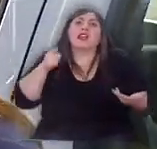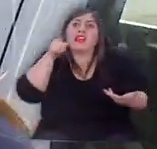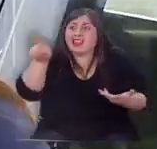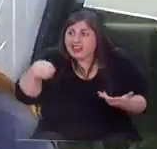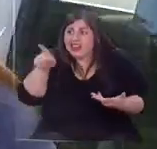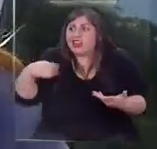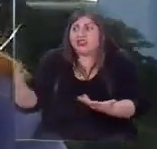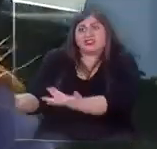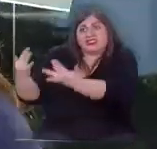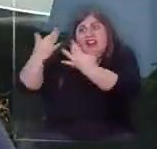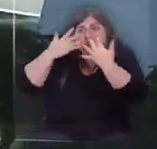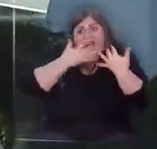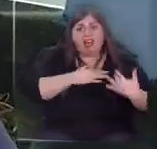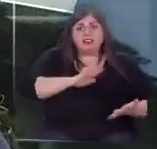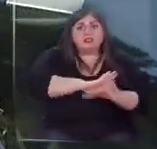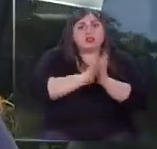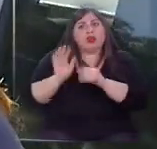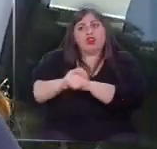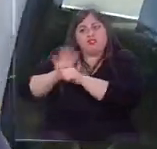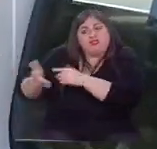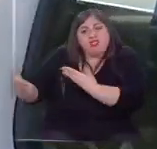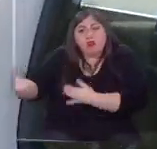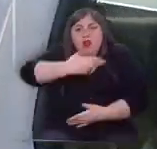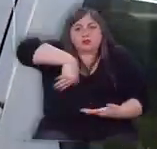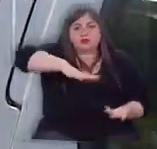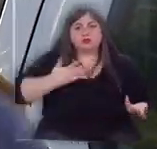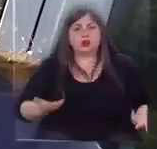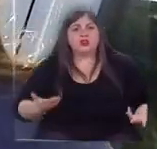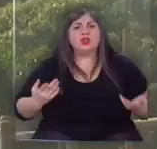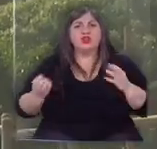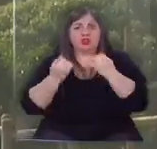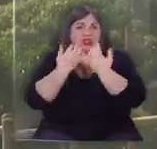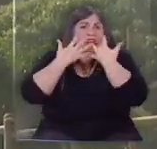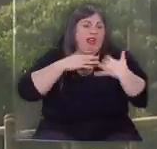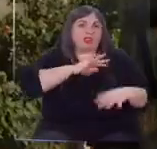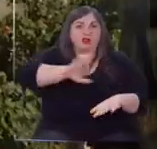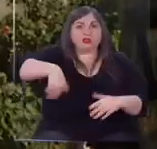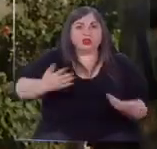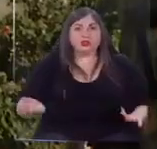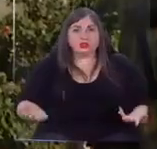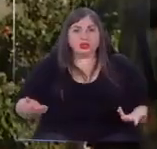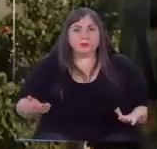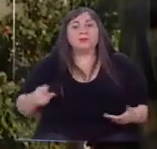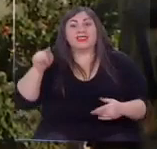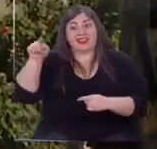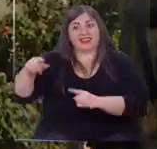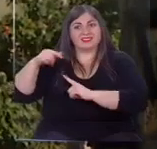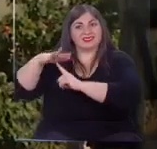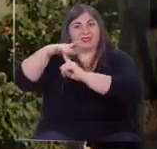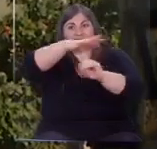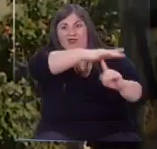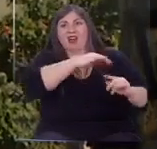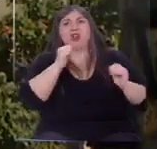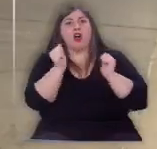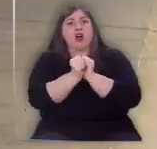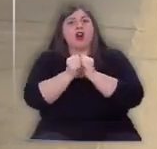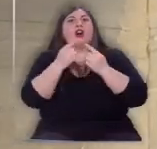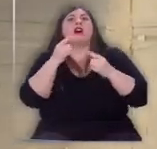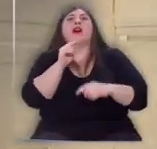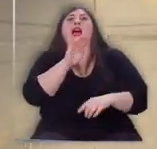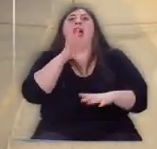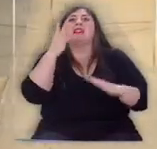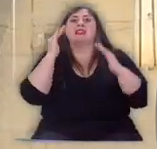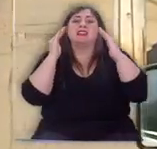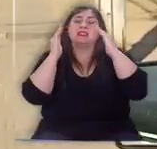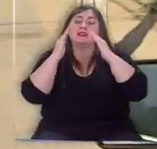ellos los que están trayendo todo acá la pandemia, por lo... todo el contagio. Tanto este como el otro vuelo se realizaron cuando existía